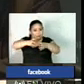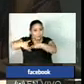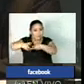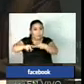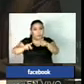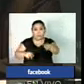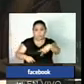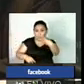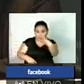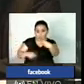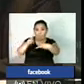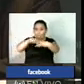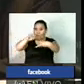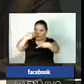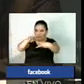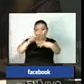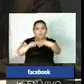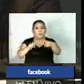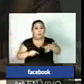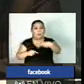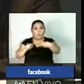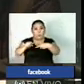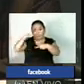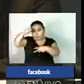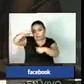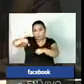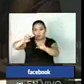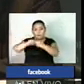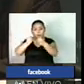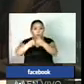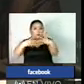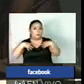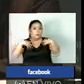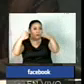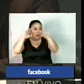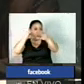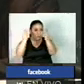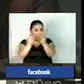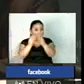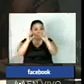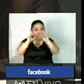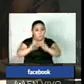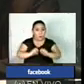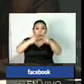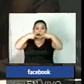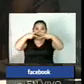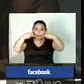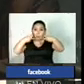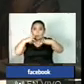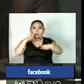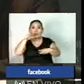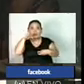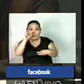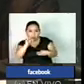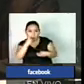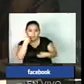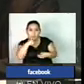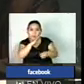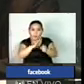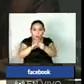prueba avalada por la Organización Mundial de la Salud con la cual nos da la capacidad de poder identificar los pacientes que están sintomáticos